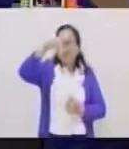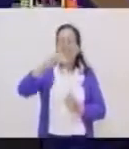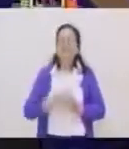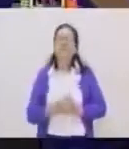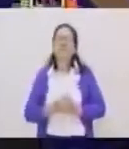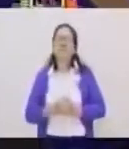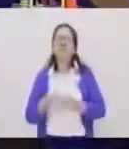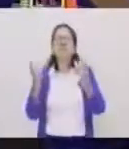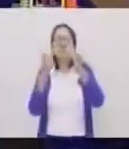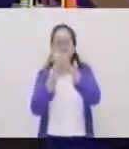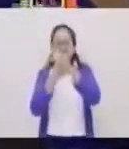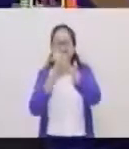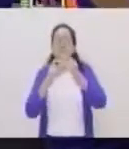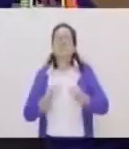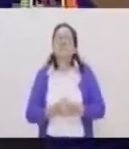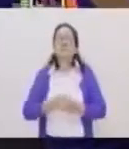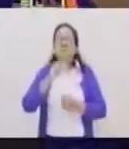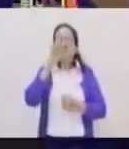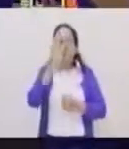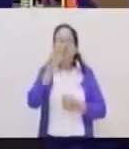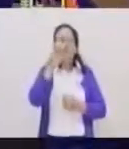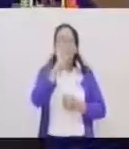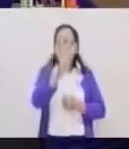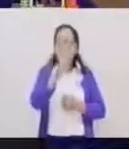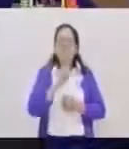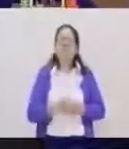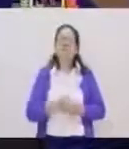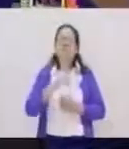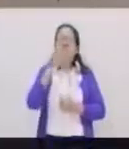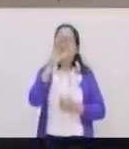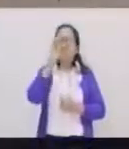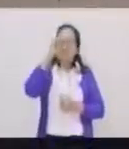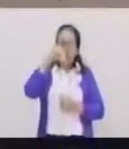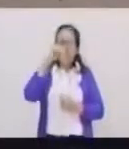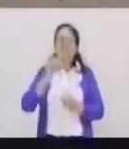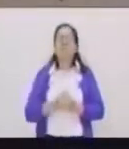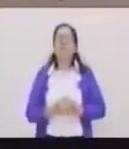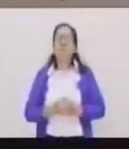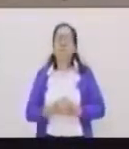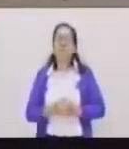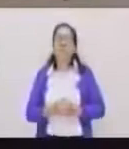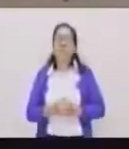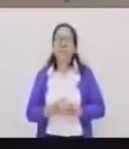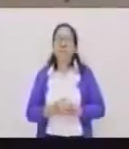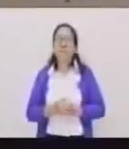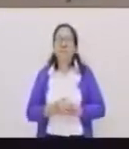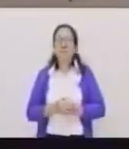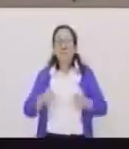Entonces vamos a decir que es un metro con 44